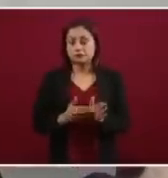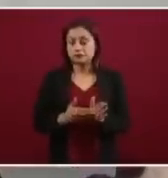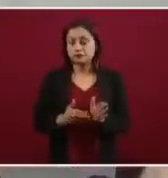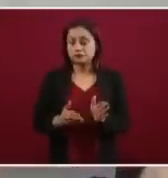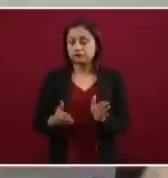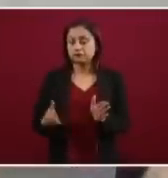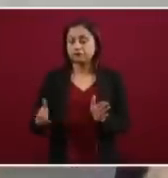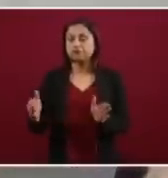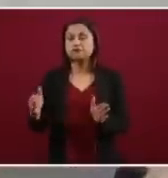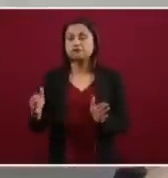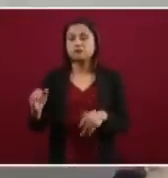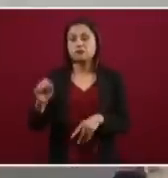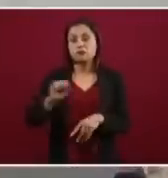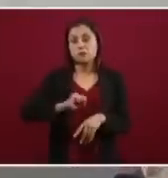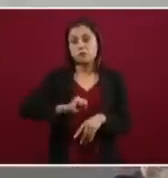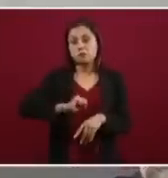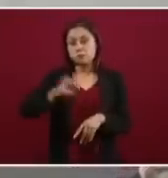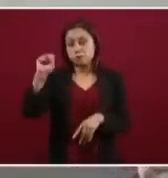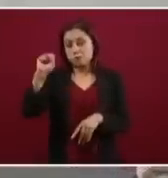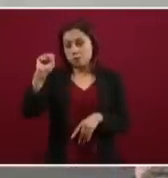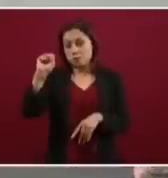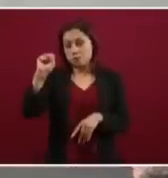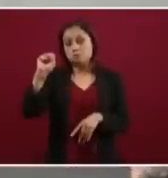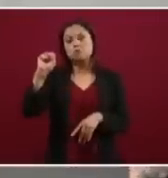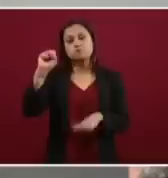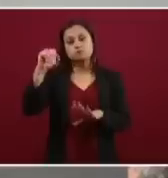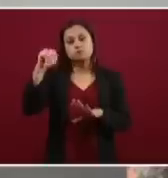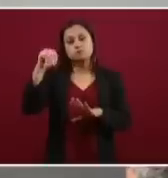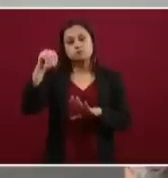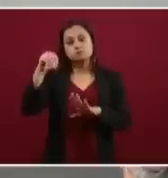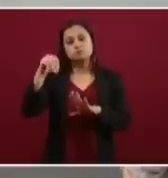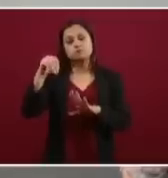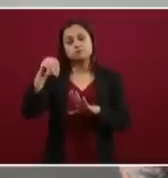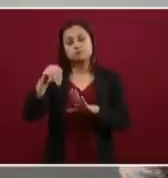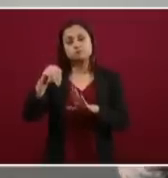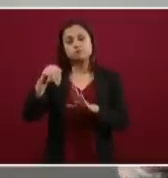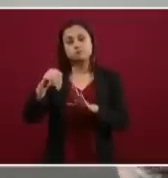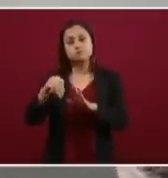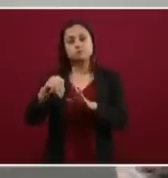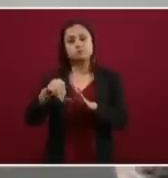la inflación a la baja